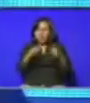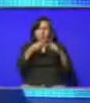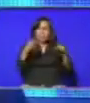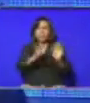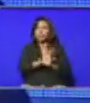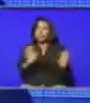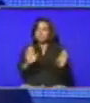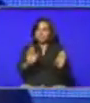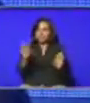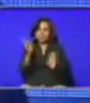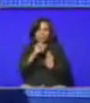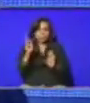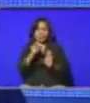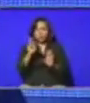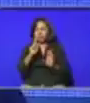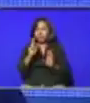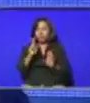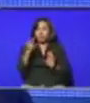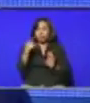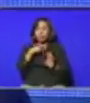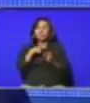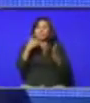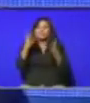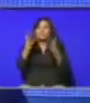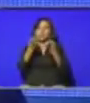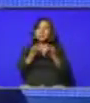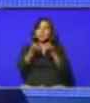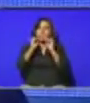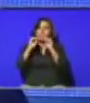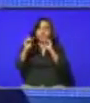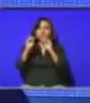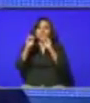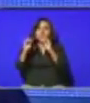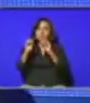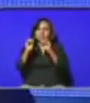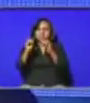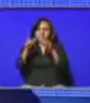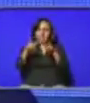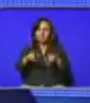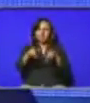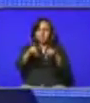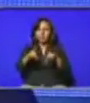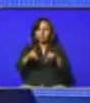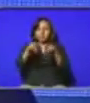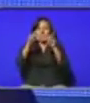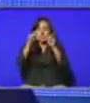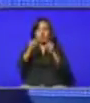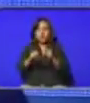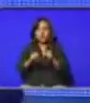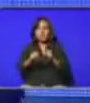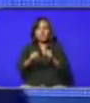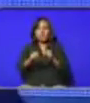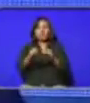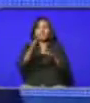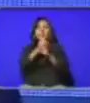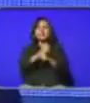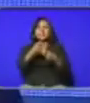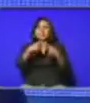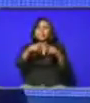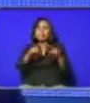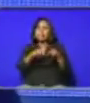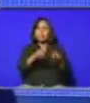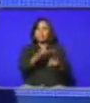No, queremos formar seres humanos capaces de comunicarse interpersonalmente. Entonces, dentro del